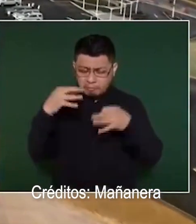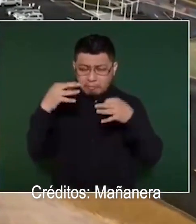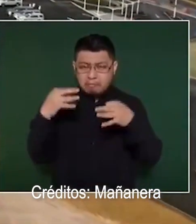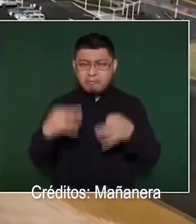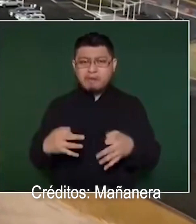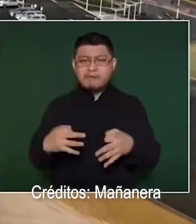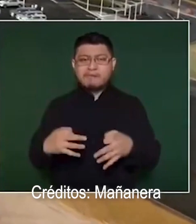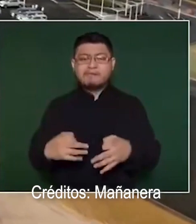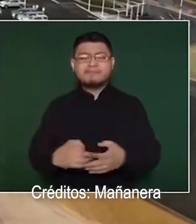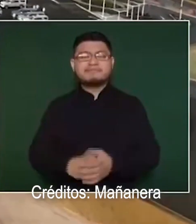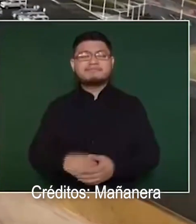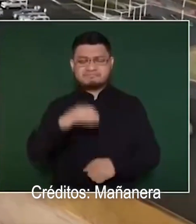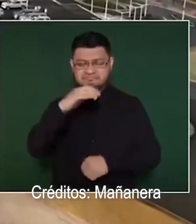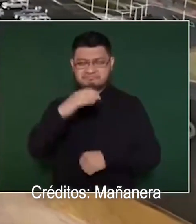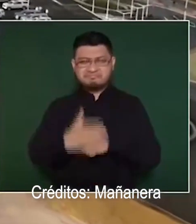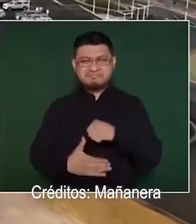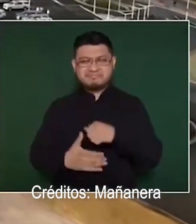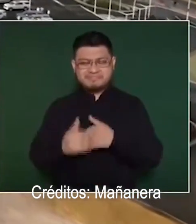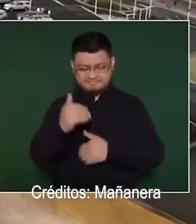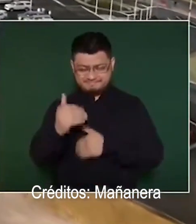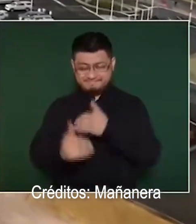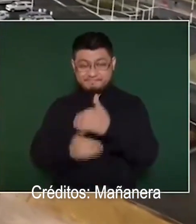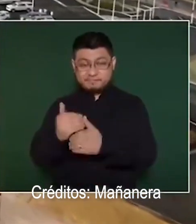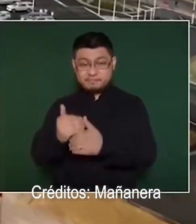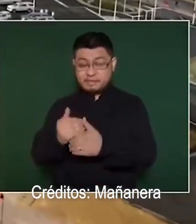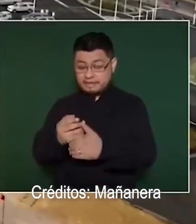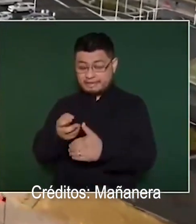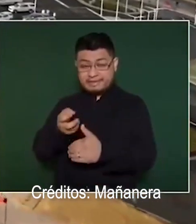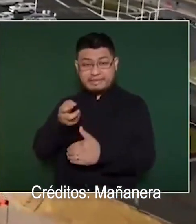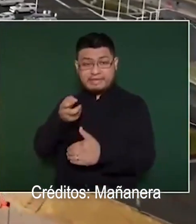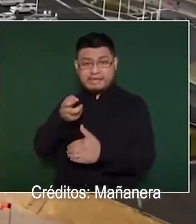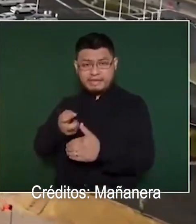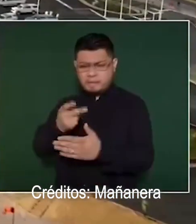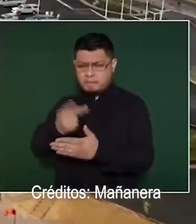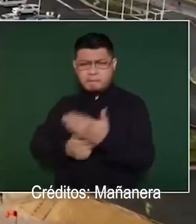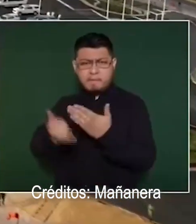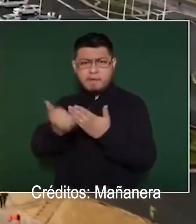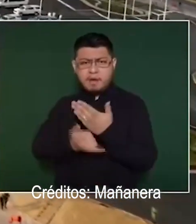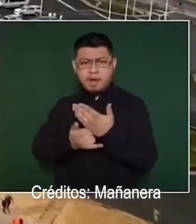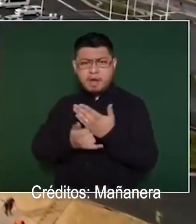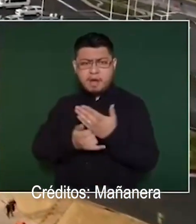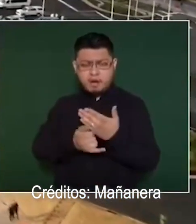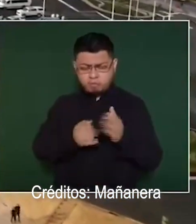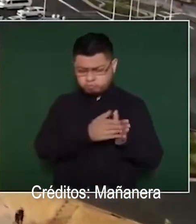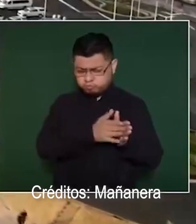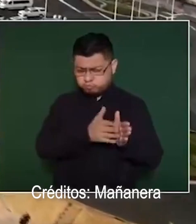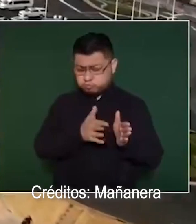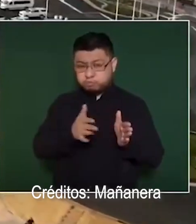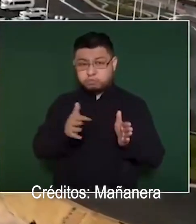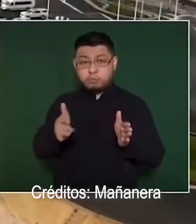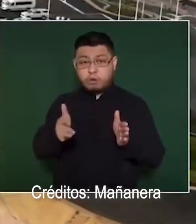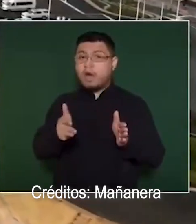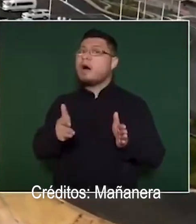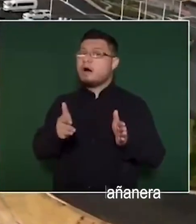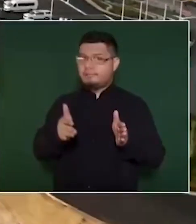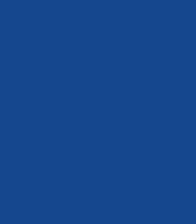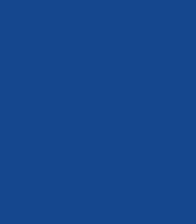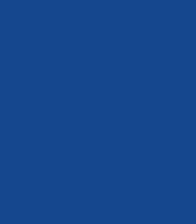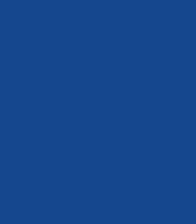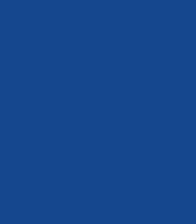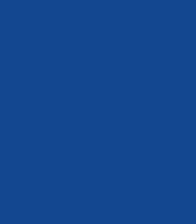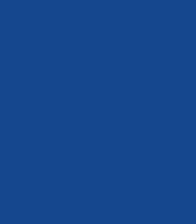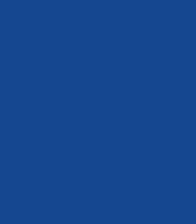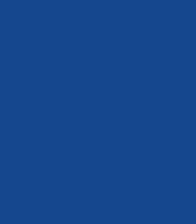Estas obras por lo general trascienden gobiernos. Gracias.